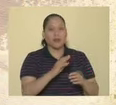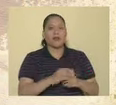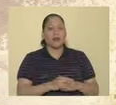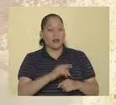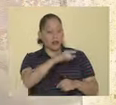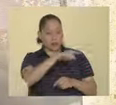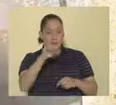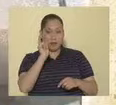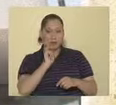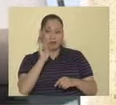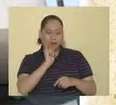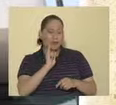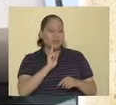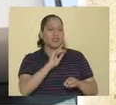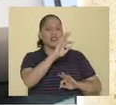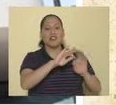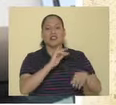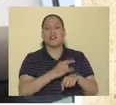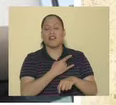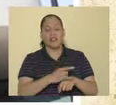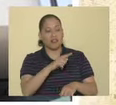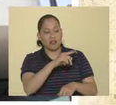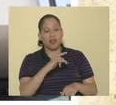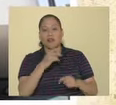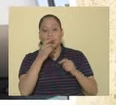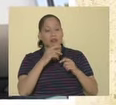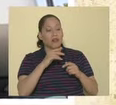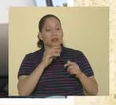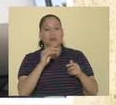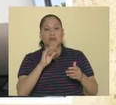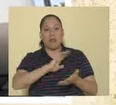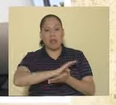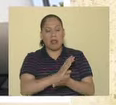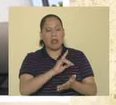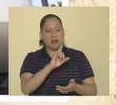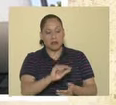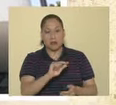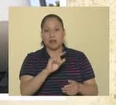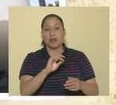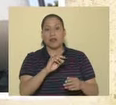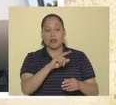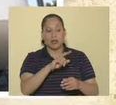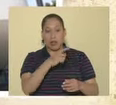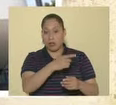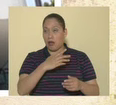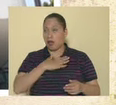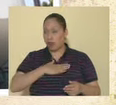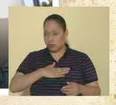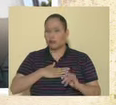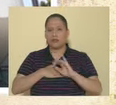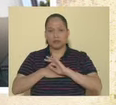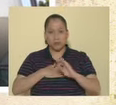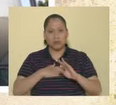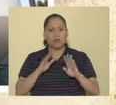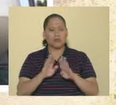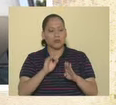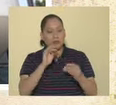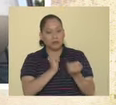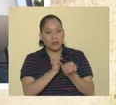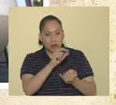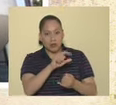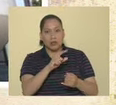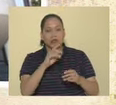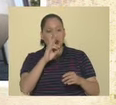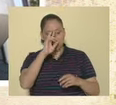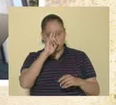manera irregular o de una manera contraria a permitirles el acceso a la justicia y principalmente al mantenimiento de la